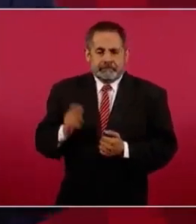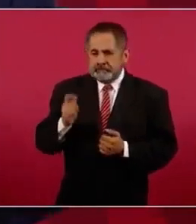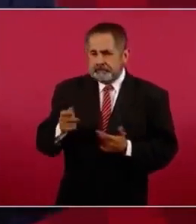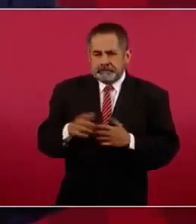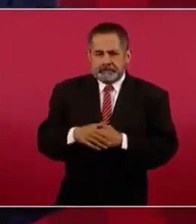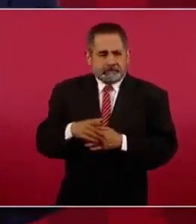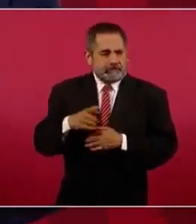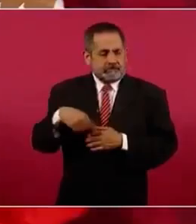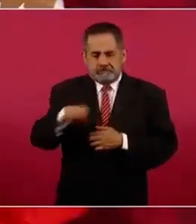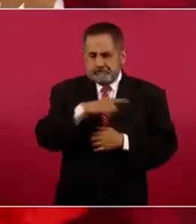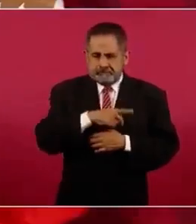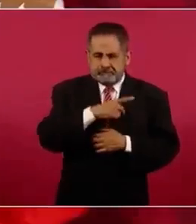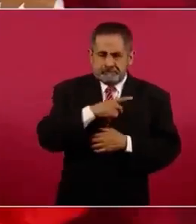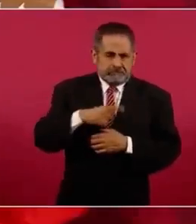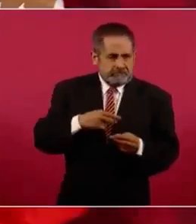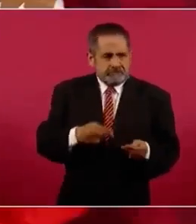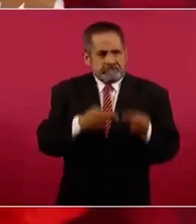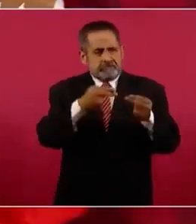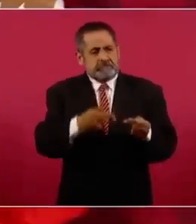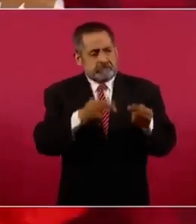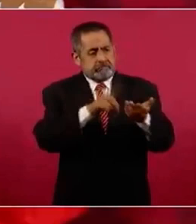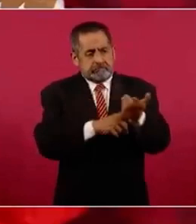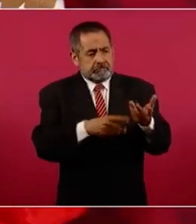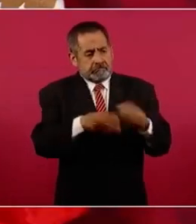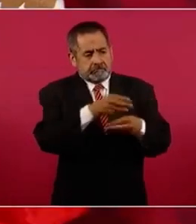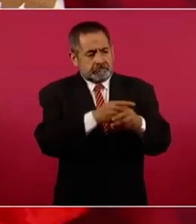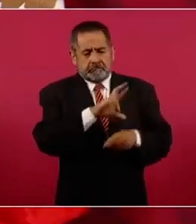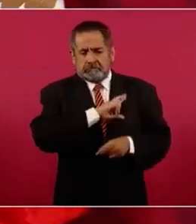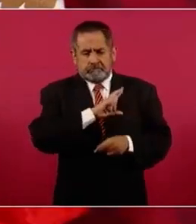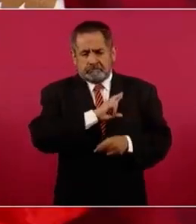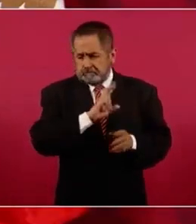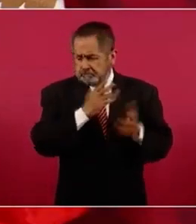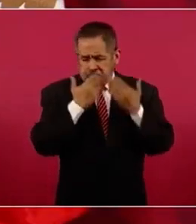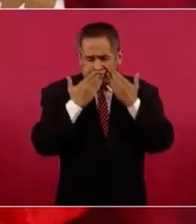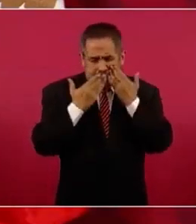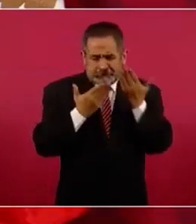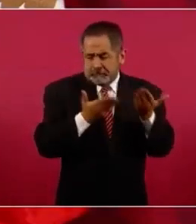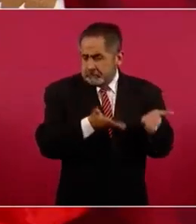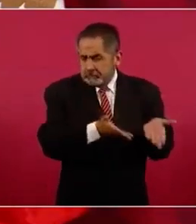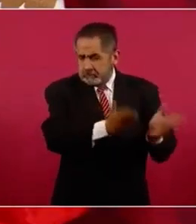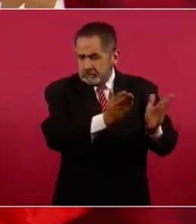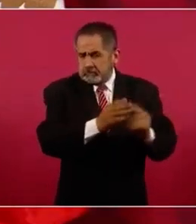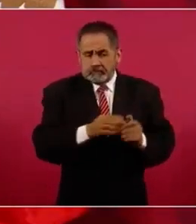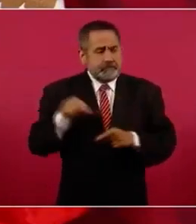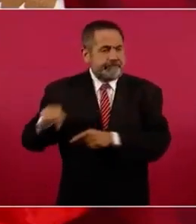se apliquen en negocios particulares.